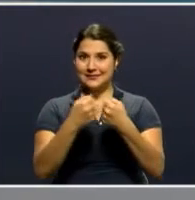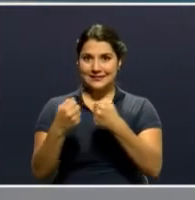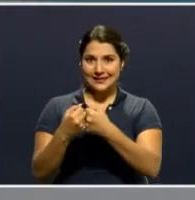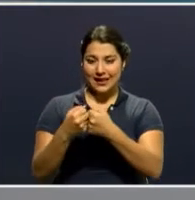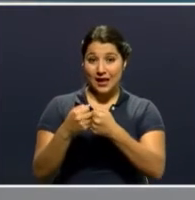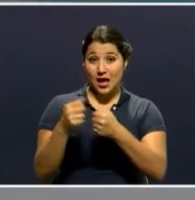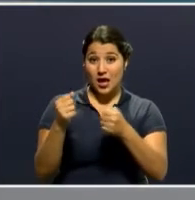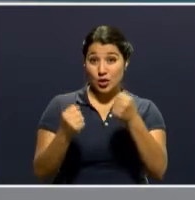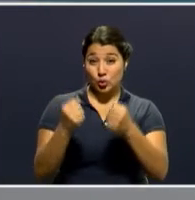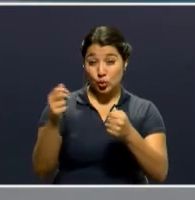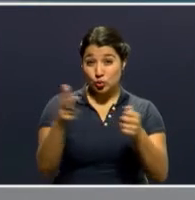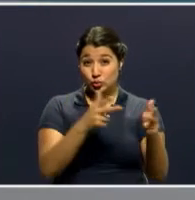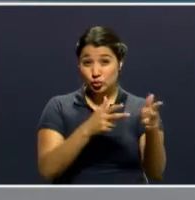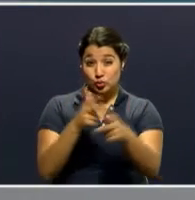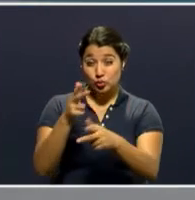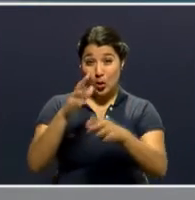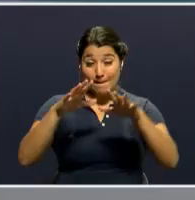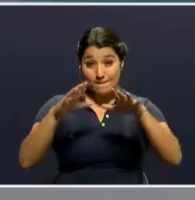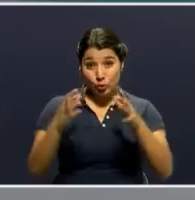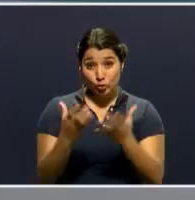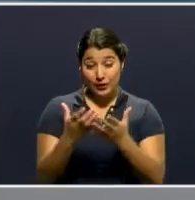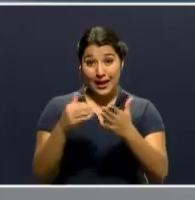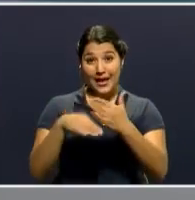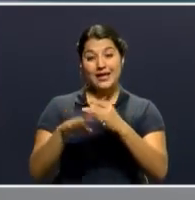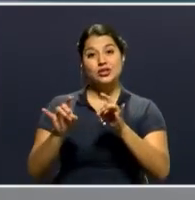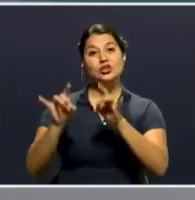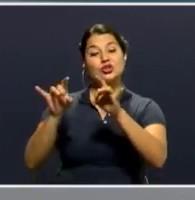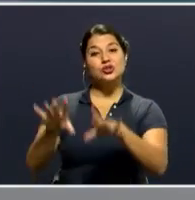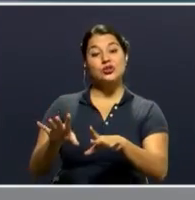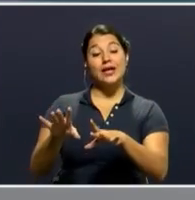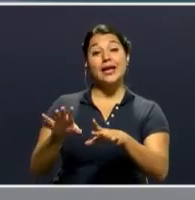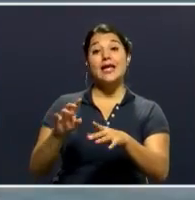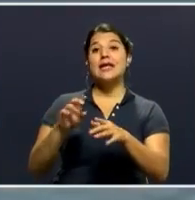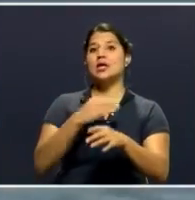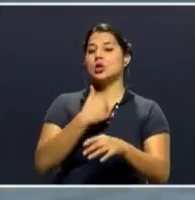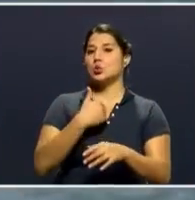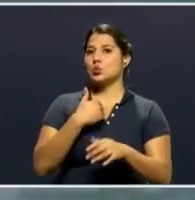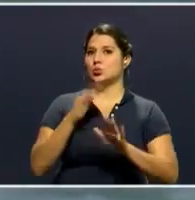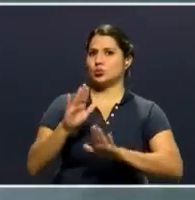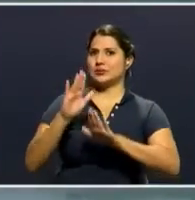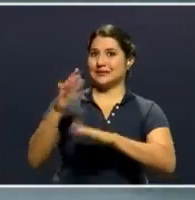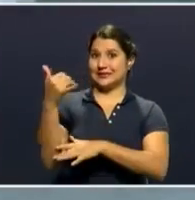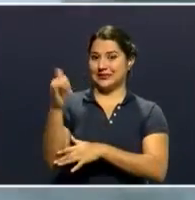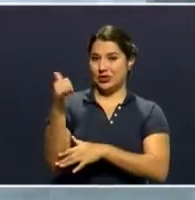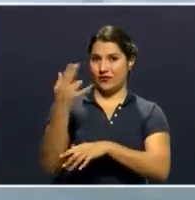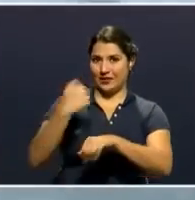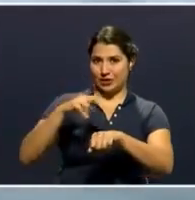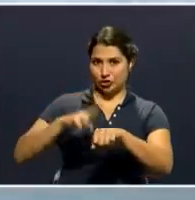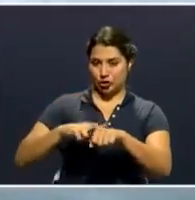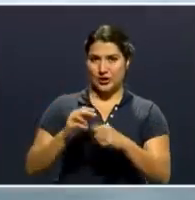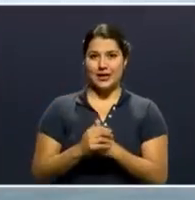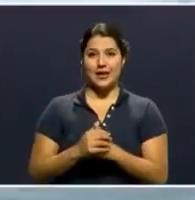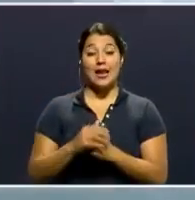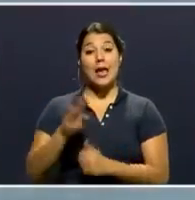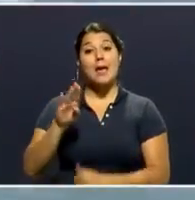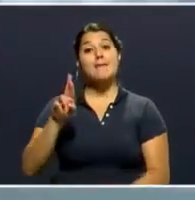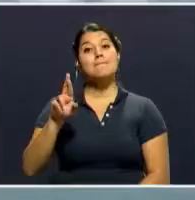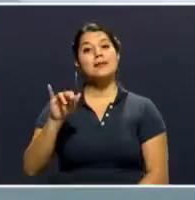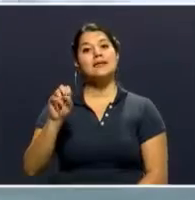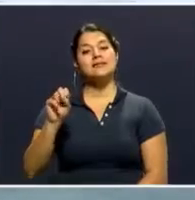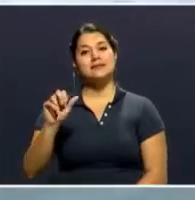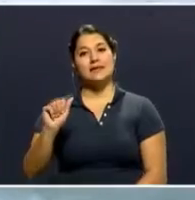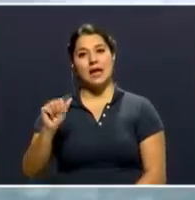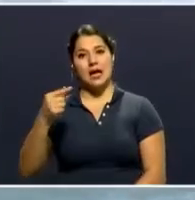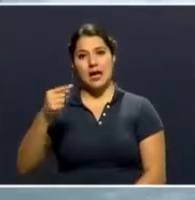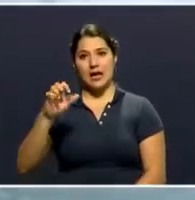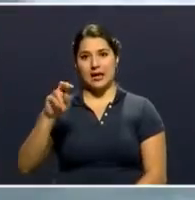australia y marcó historia en el ser nacional la surfista nacional brisa génesis y ya muy